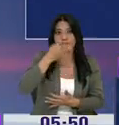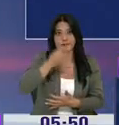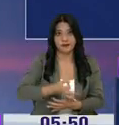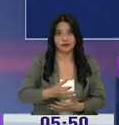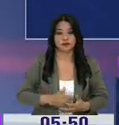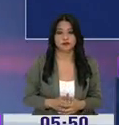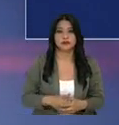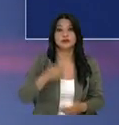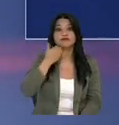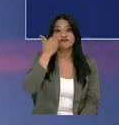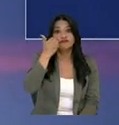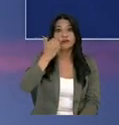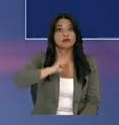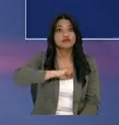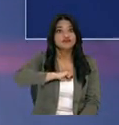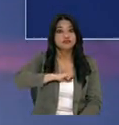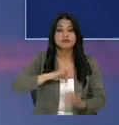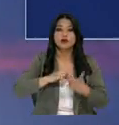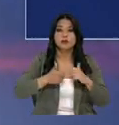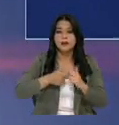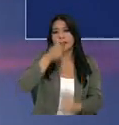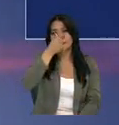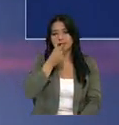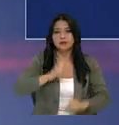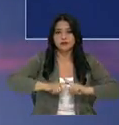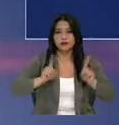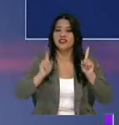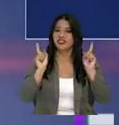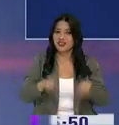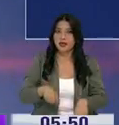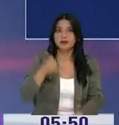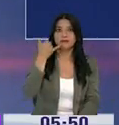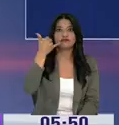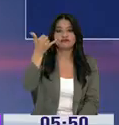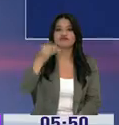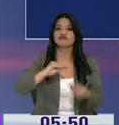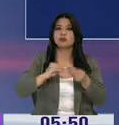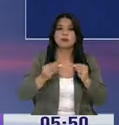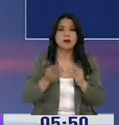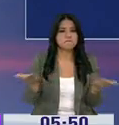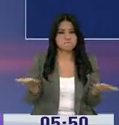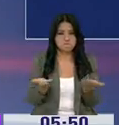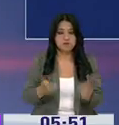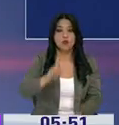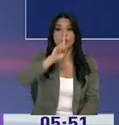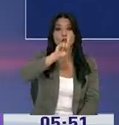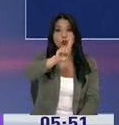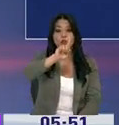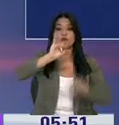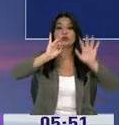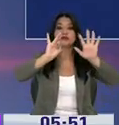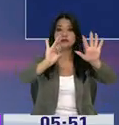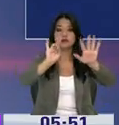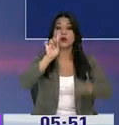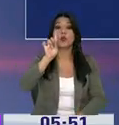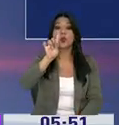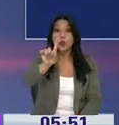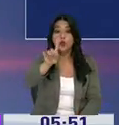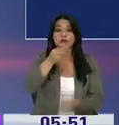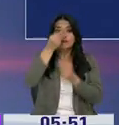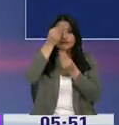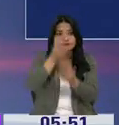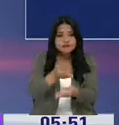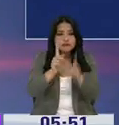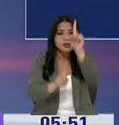presentan fiebre, tos y problemas respiratorios deben comunicarse al número 171 para obtener información sobre